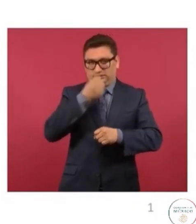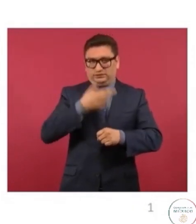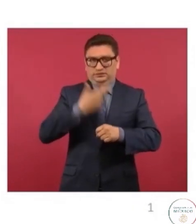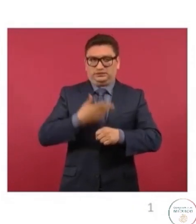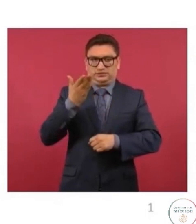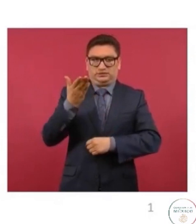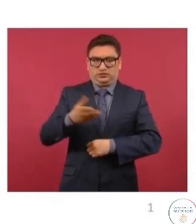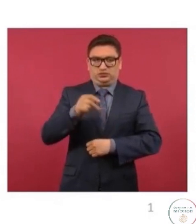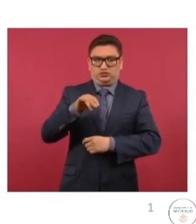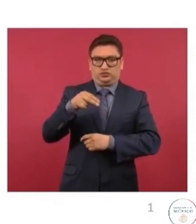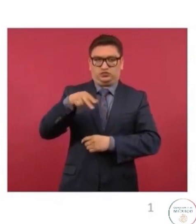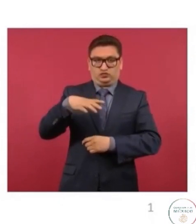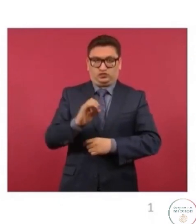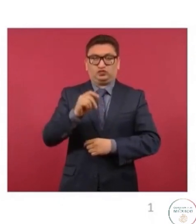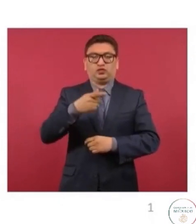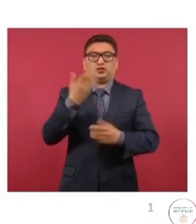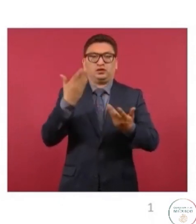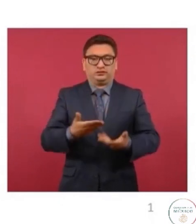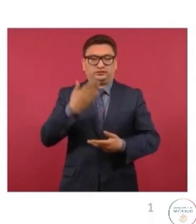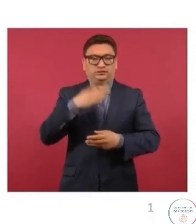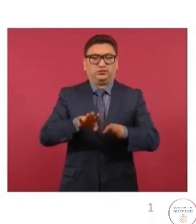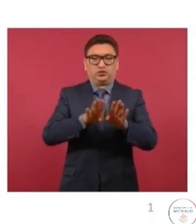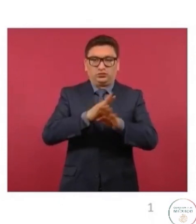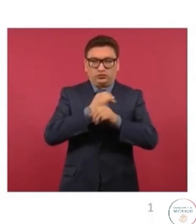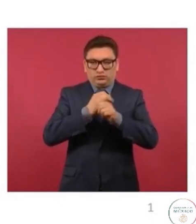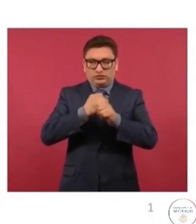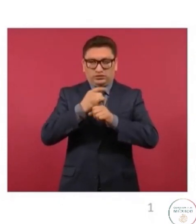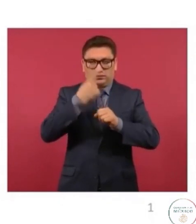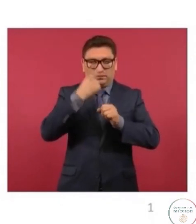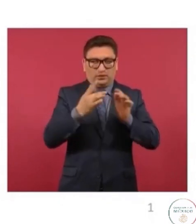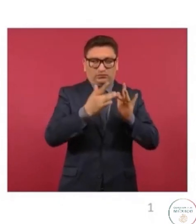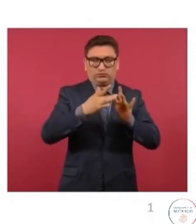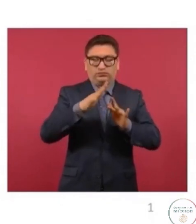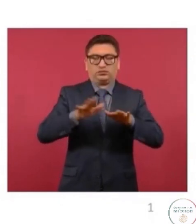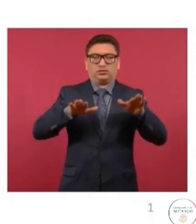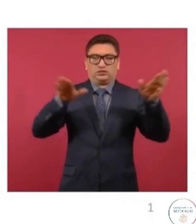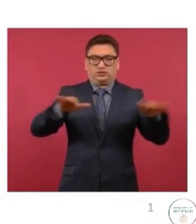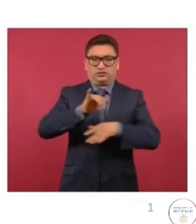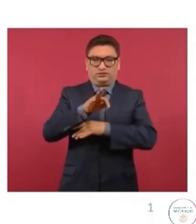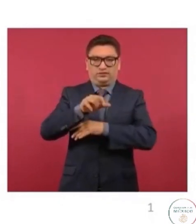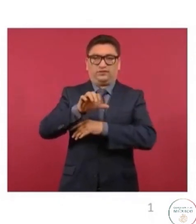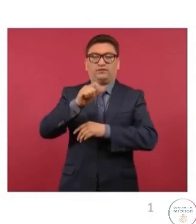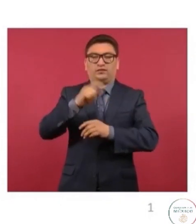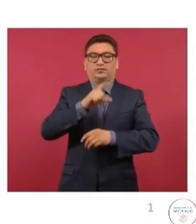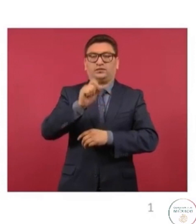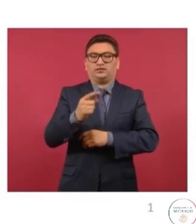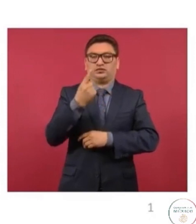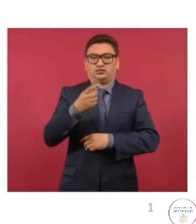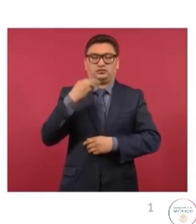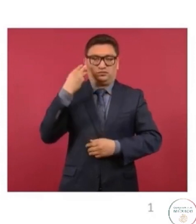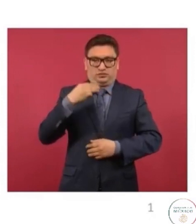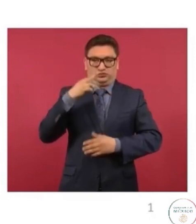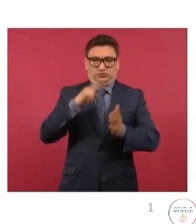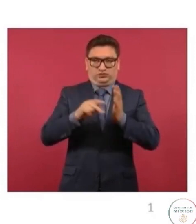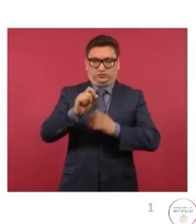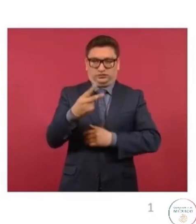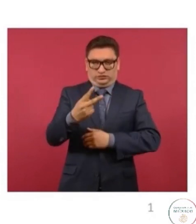el secretario Nuño, el distribuidor de acceso principal al aeropuerto Felipe Ángeles, terminado el 21 de marzo del